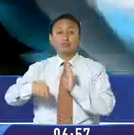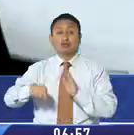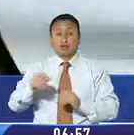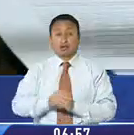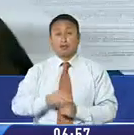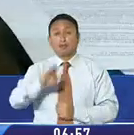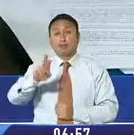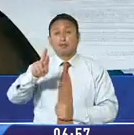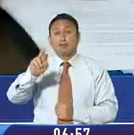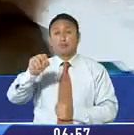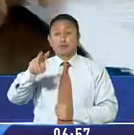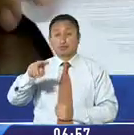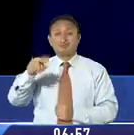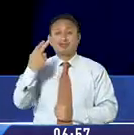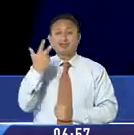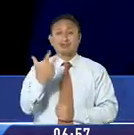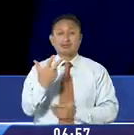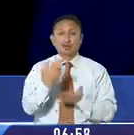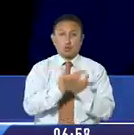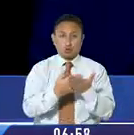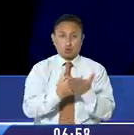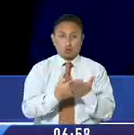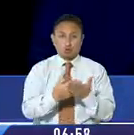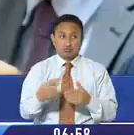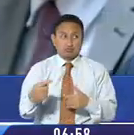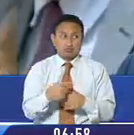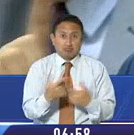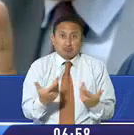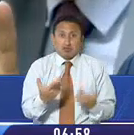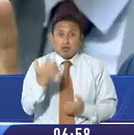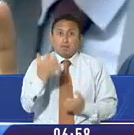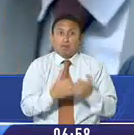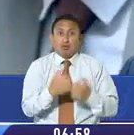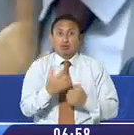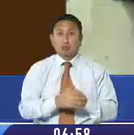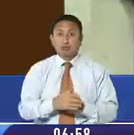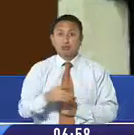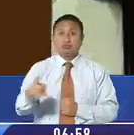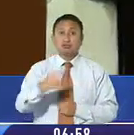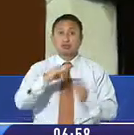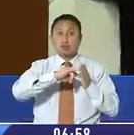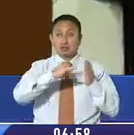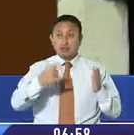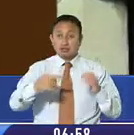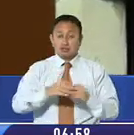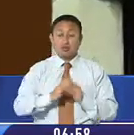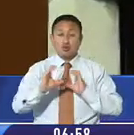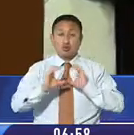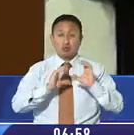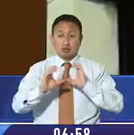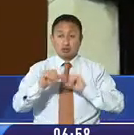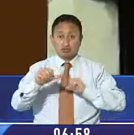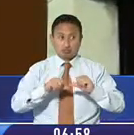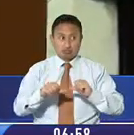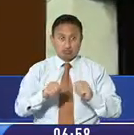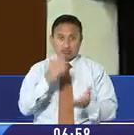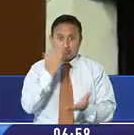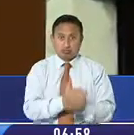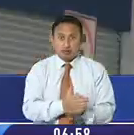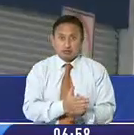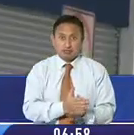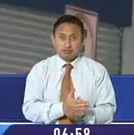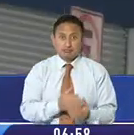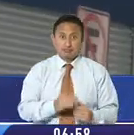tres sesiones que fueron suspendidas por supuestos problemas en las áreas de tecnología, comunicación o administrativa. Según señalan